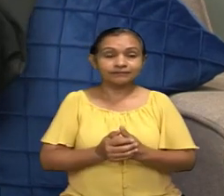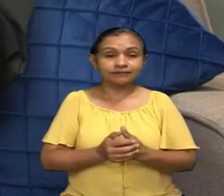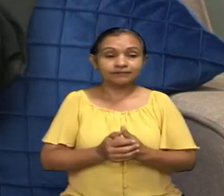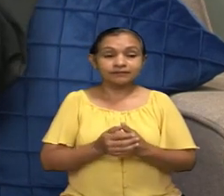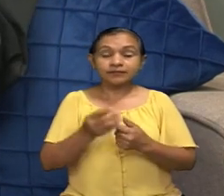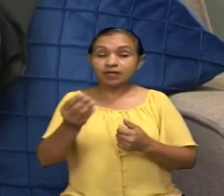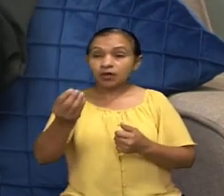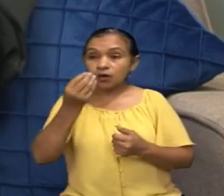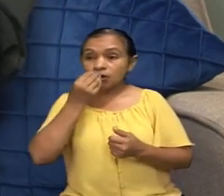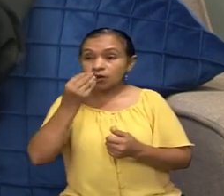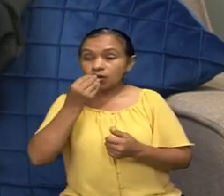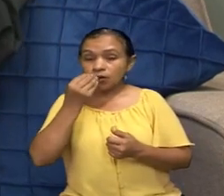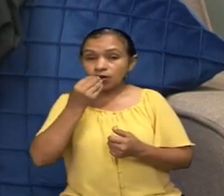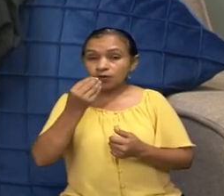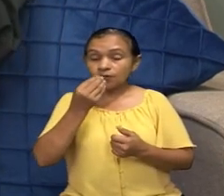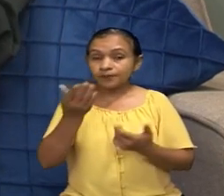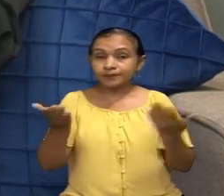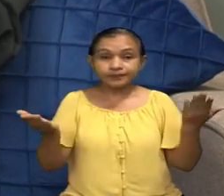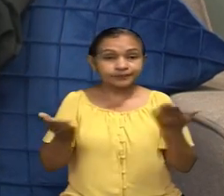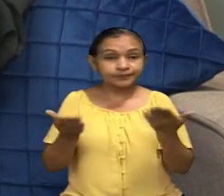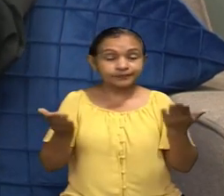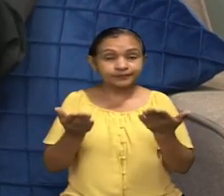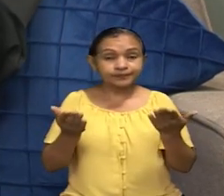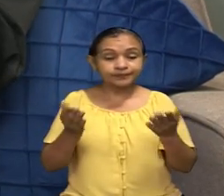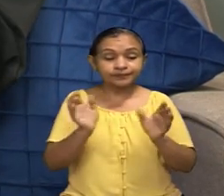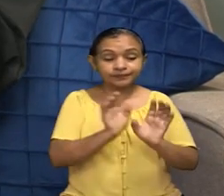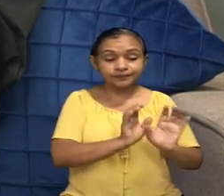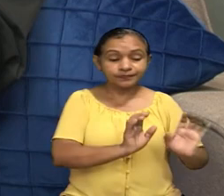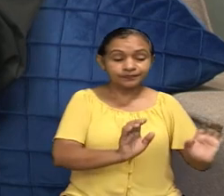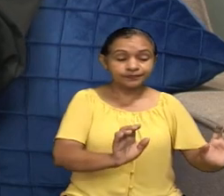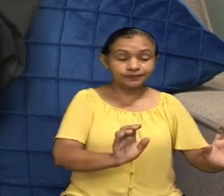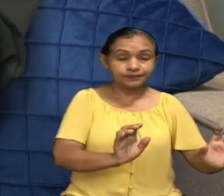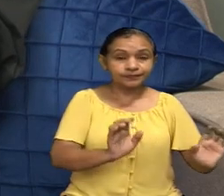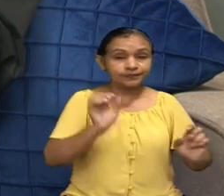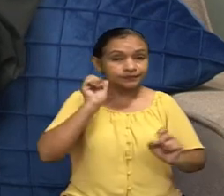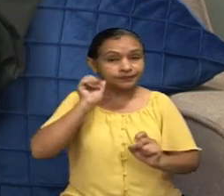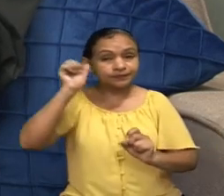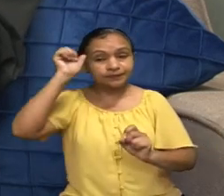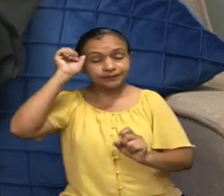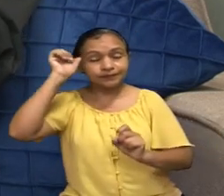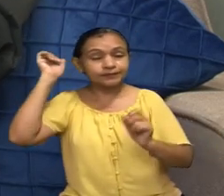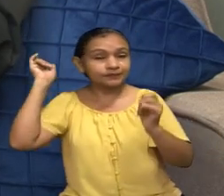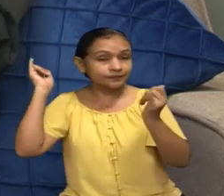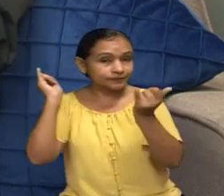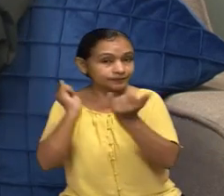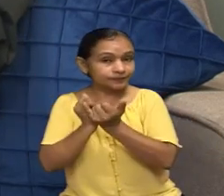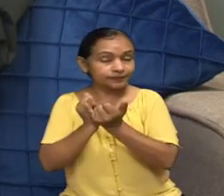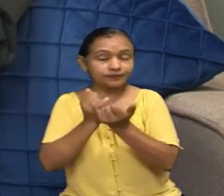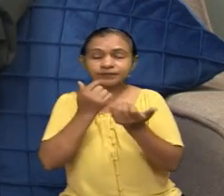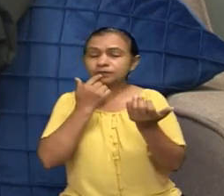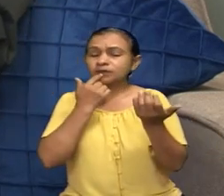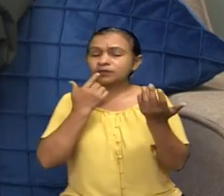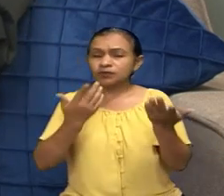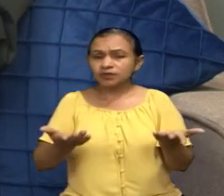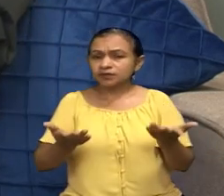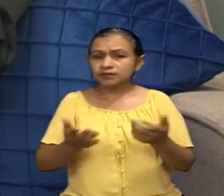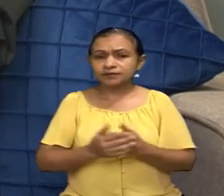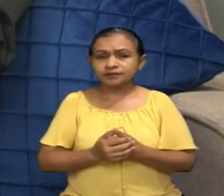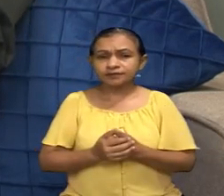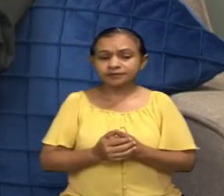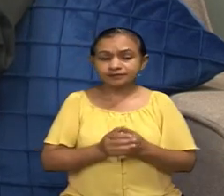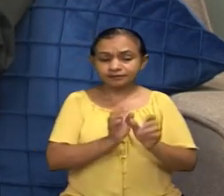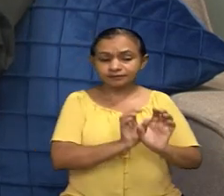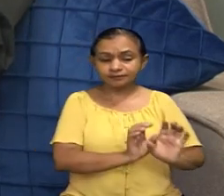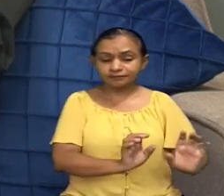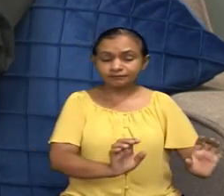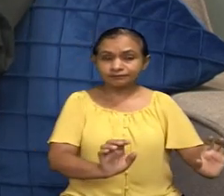de los alimentos debe de ser preferencial para los niños y las niñas y para las personas adultas mayores, porque los chiquitos,